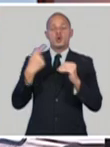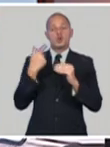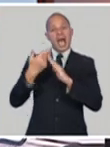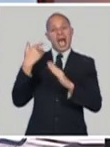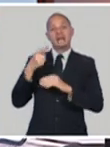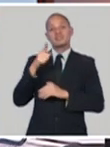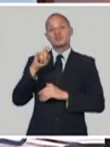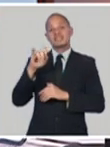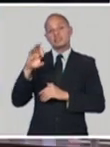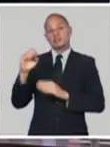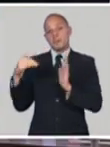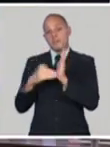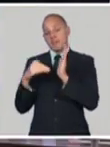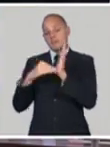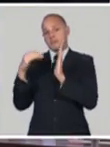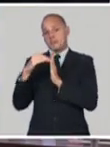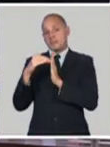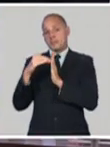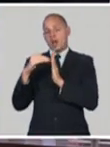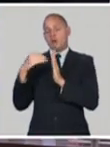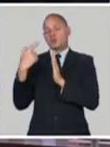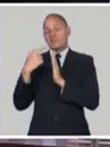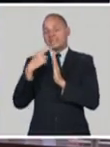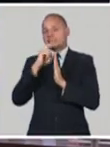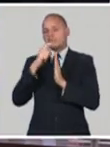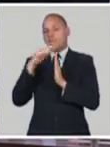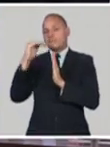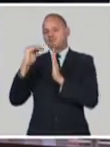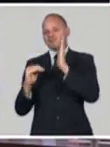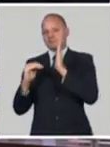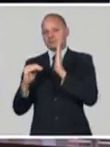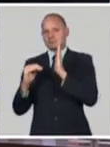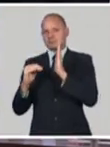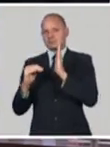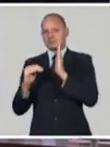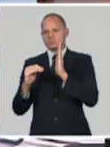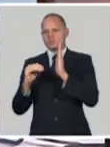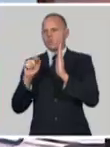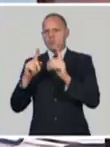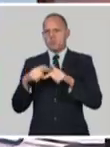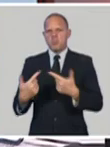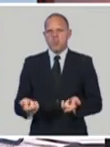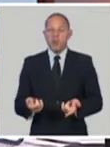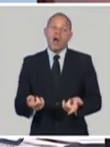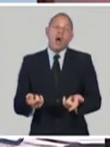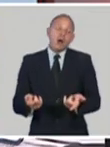eso tiene que ver con los ajustes macroeconómicos? Eso tiene que ver con los equilibrios